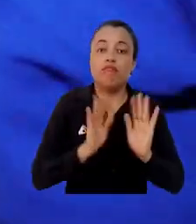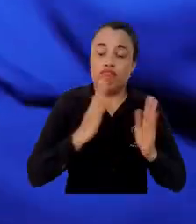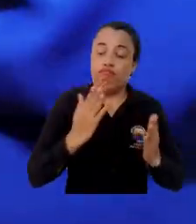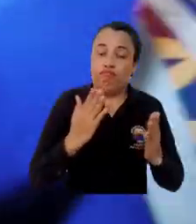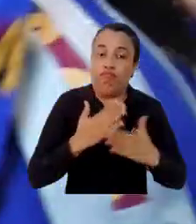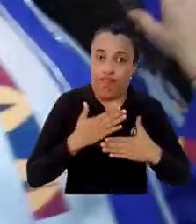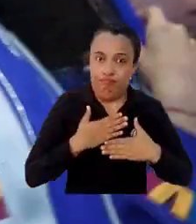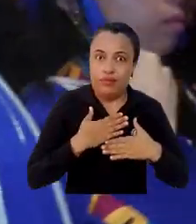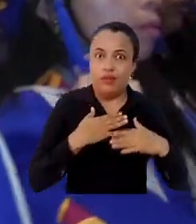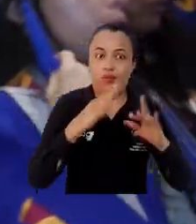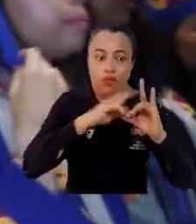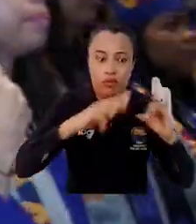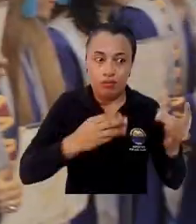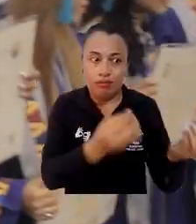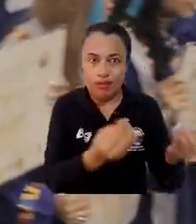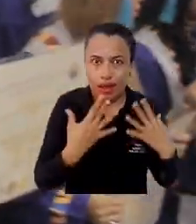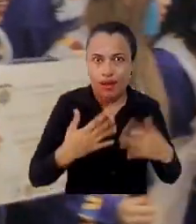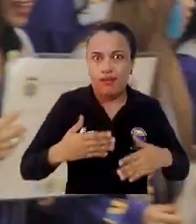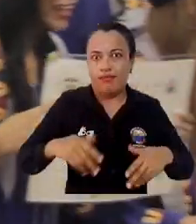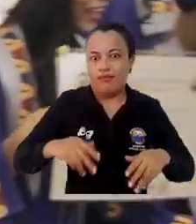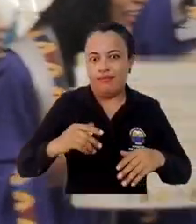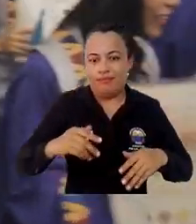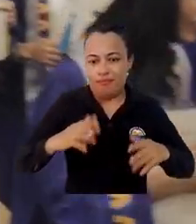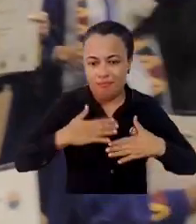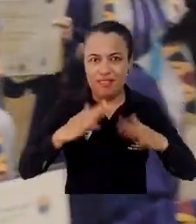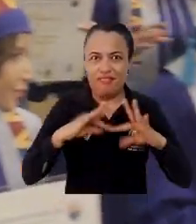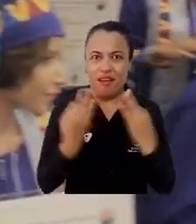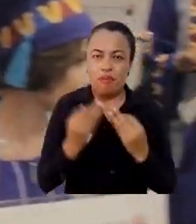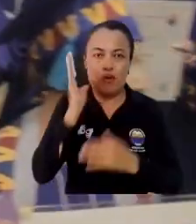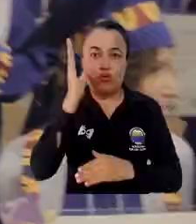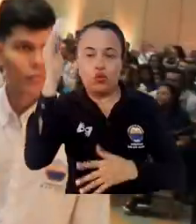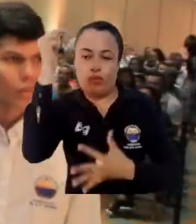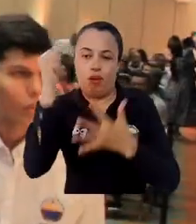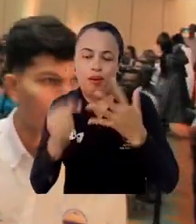está brindando, pues, todo el futuro de la familia.